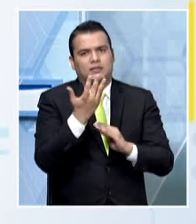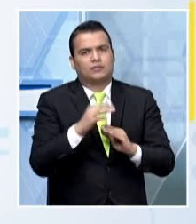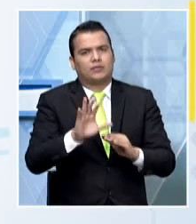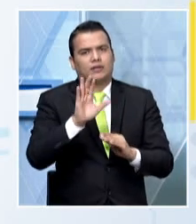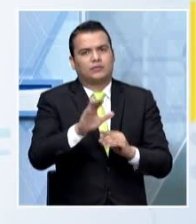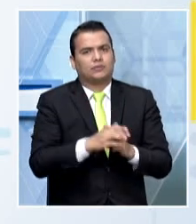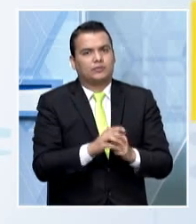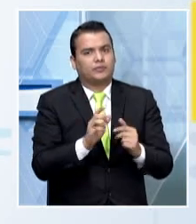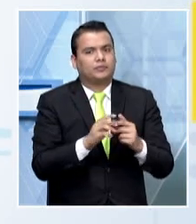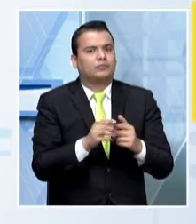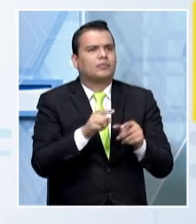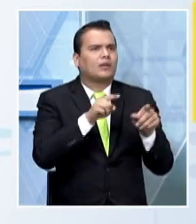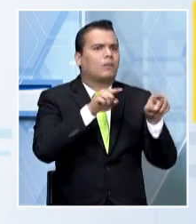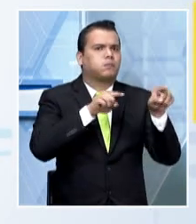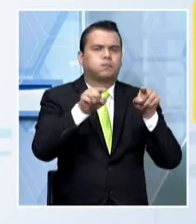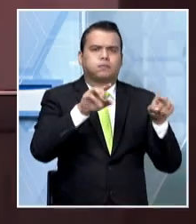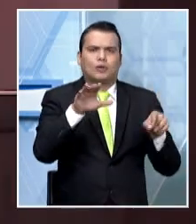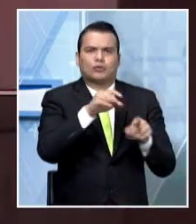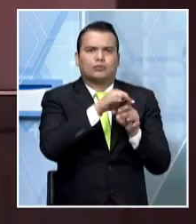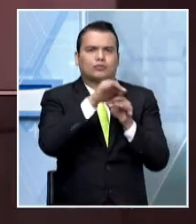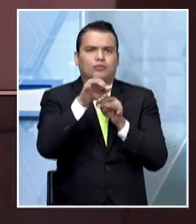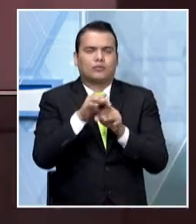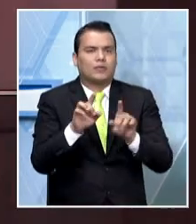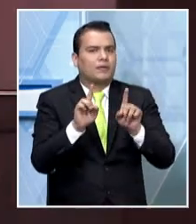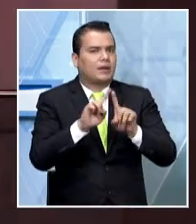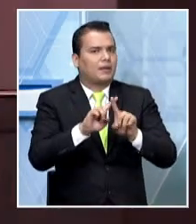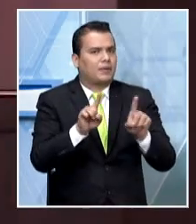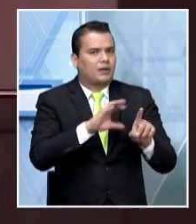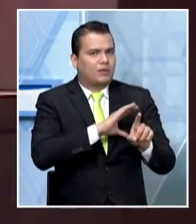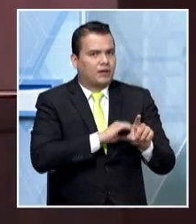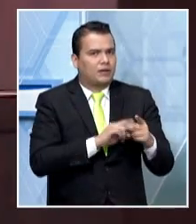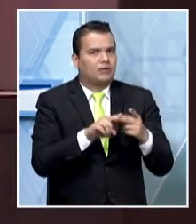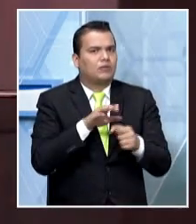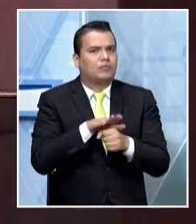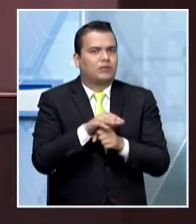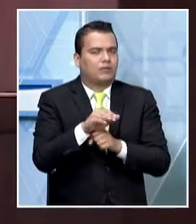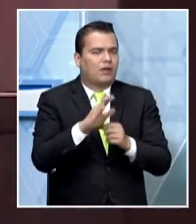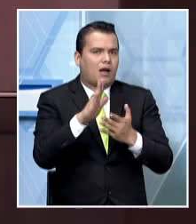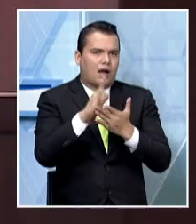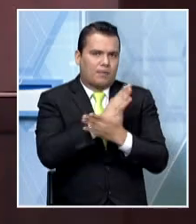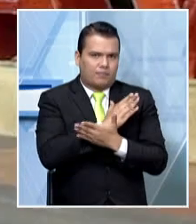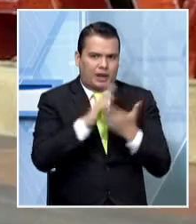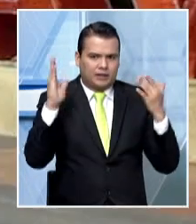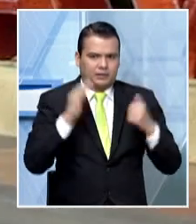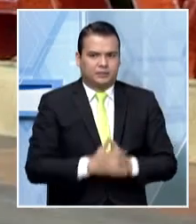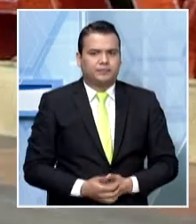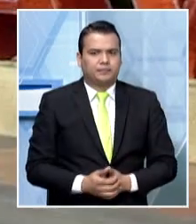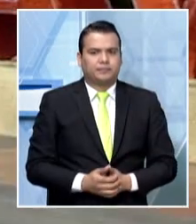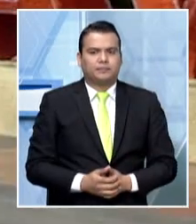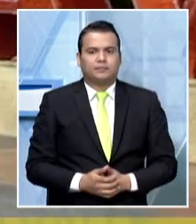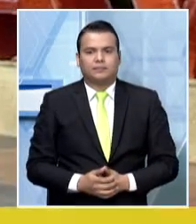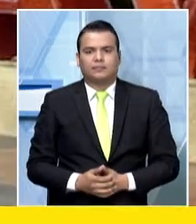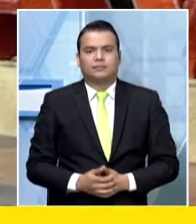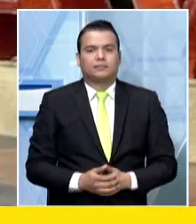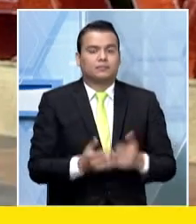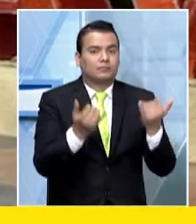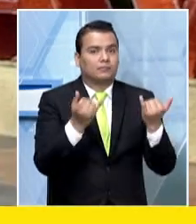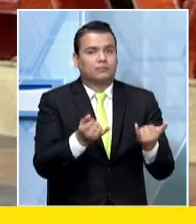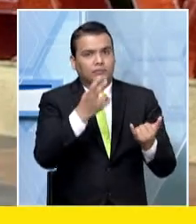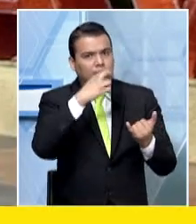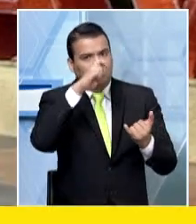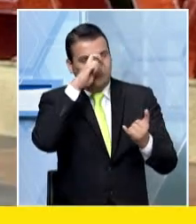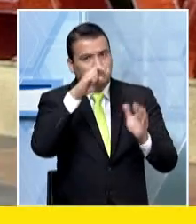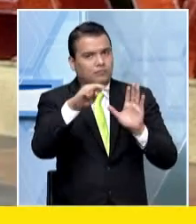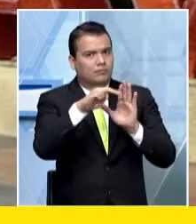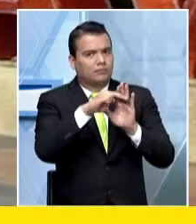siguiente en todos los municipios exceptuando cali y buenaventura que tendrán sus propias medidas las medidas que se adoptan hoy es atendiendo